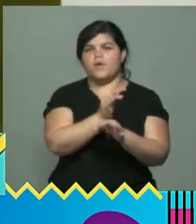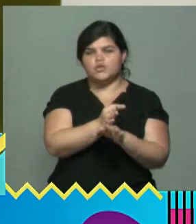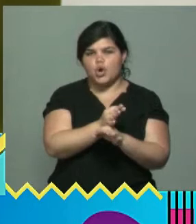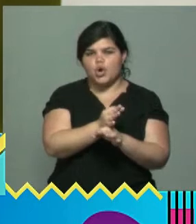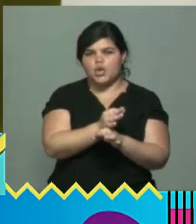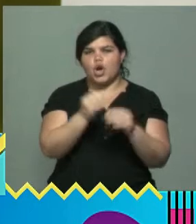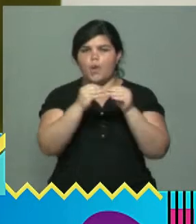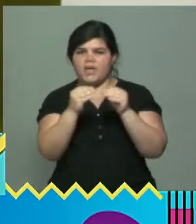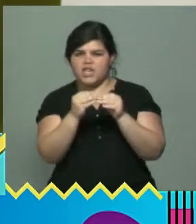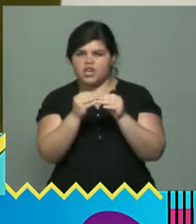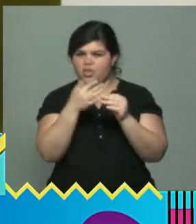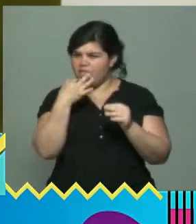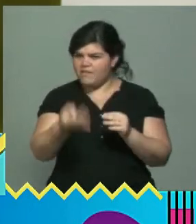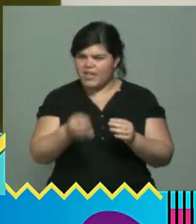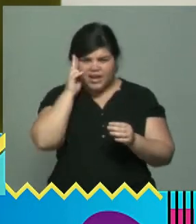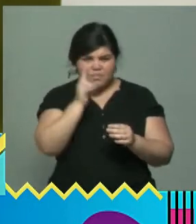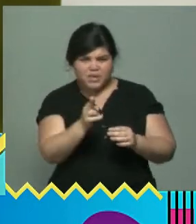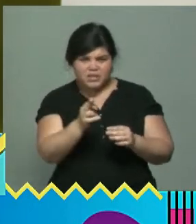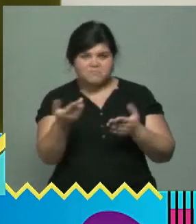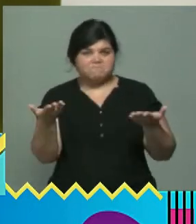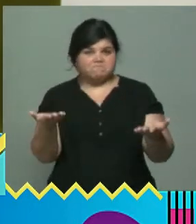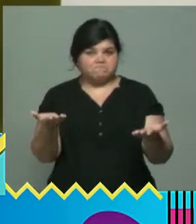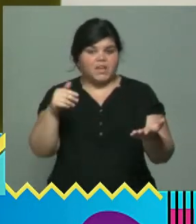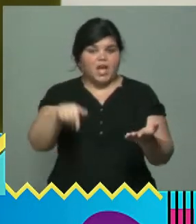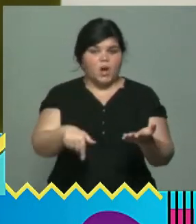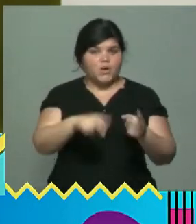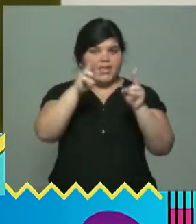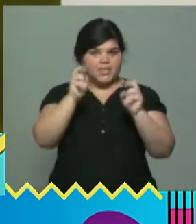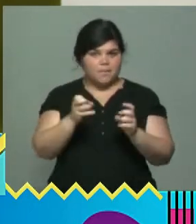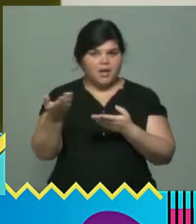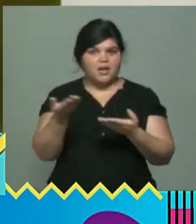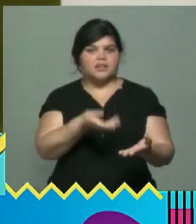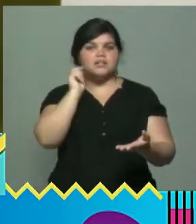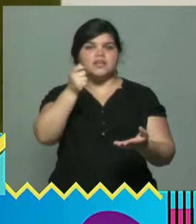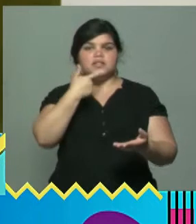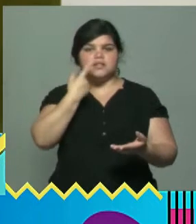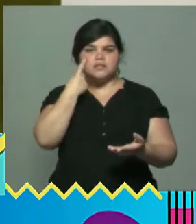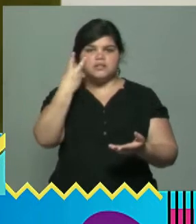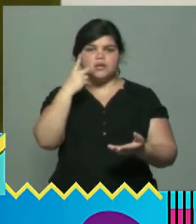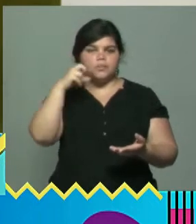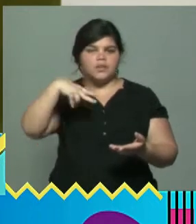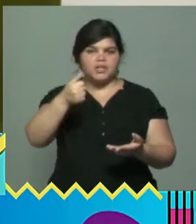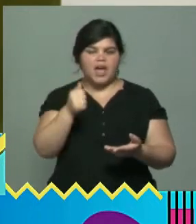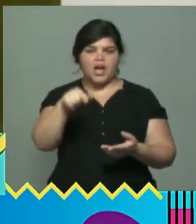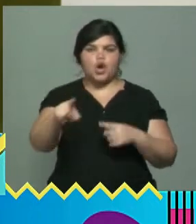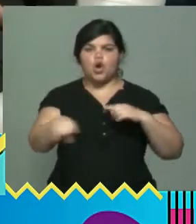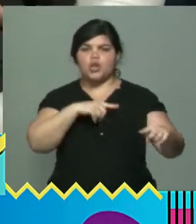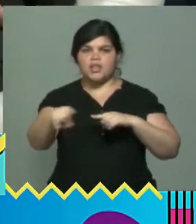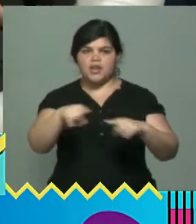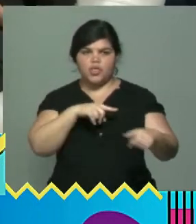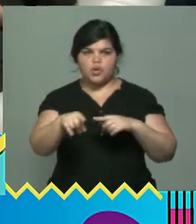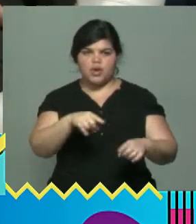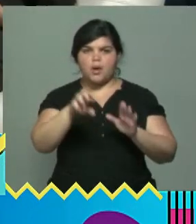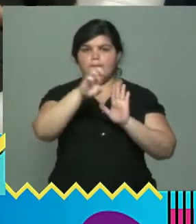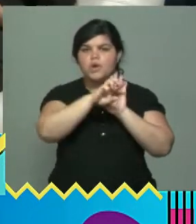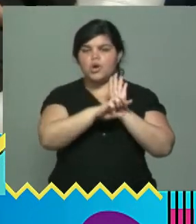lugar. Vamos a presentar a quienes hoy van a estar hablando de este tema. Está con nosotros Silvina Moyo, coordinadora del Programa Provincial de Maltrato